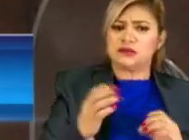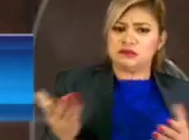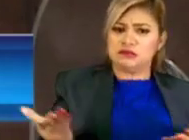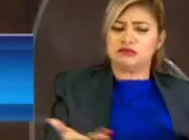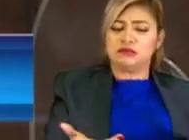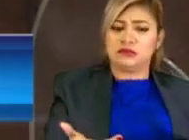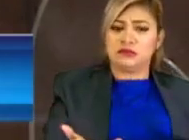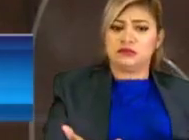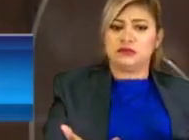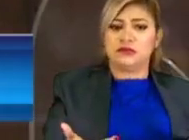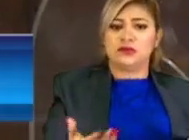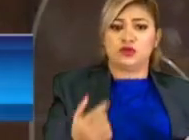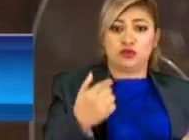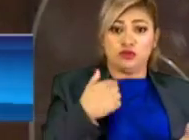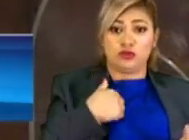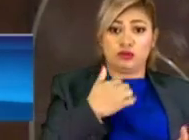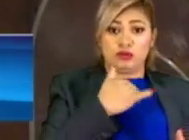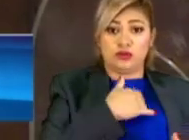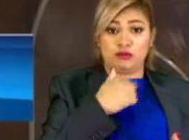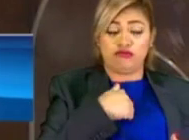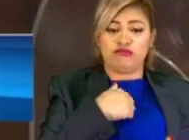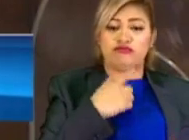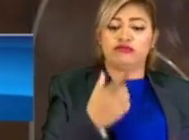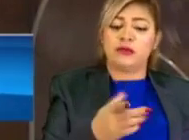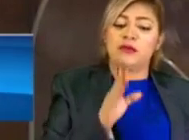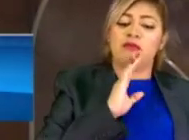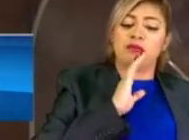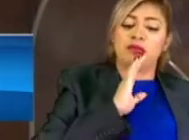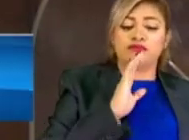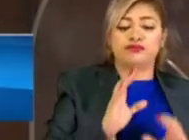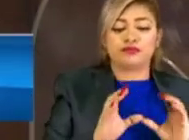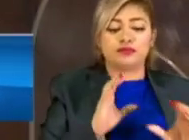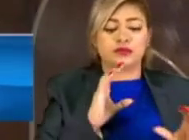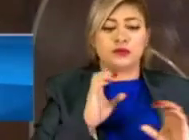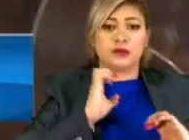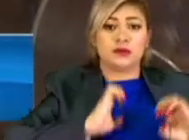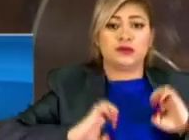Y la entrevista mía con ellas